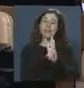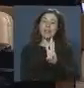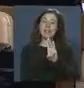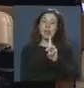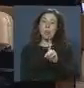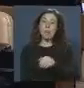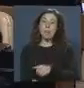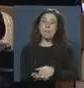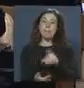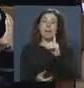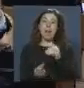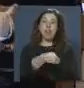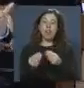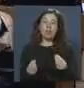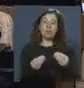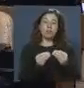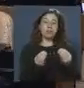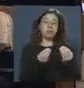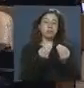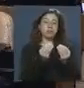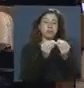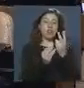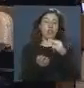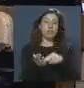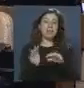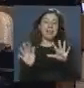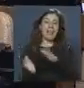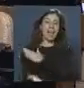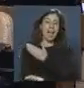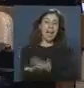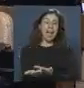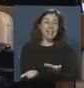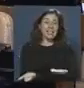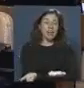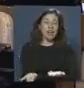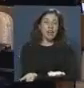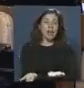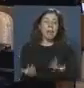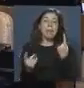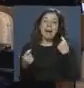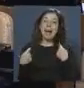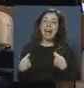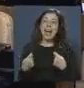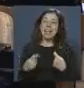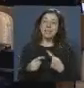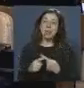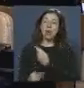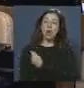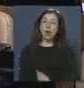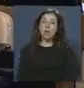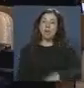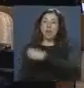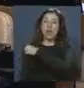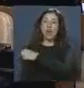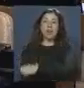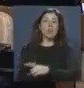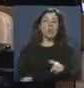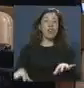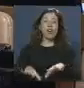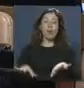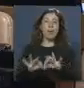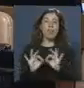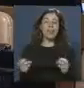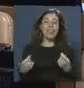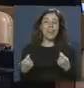de dólares acumulados del año 2010 a la fecha, que estaban destinados a gastarse por los gobiernos regionales y que no se han gastado.